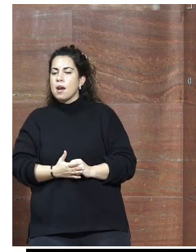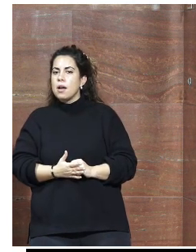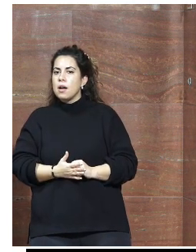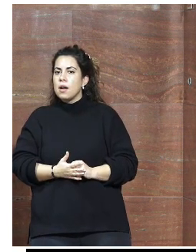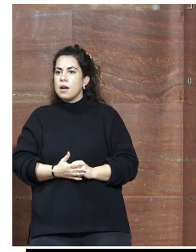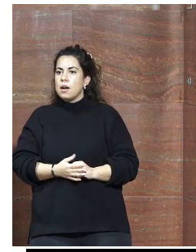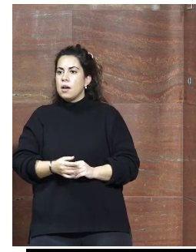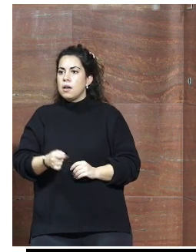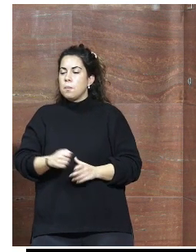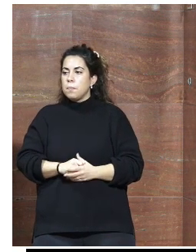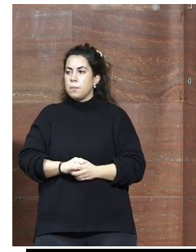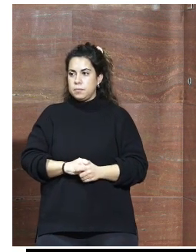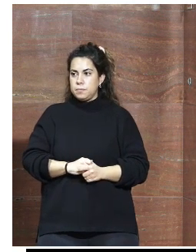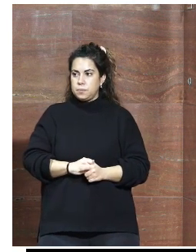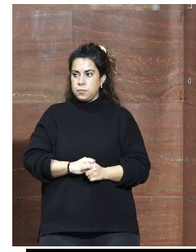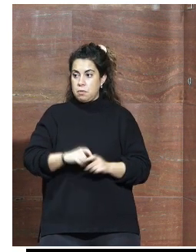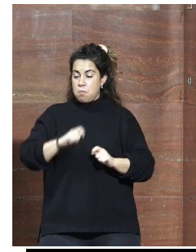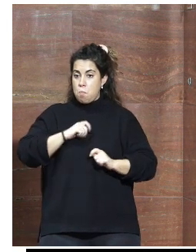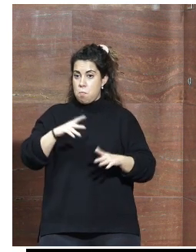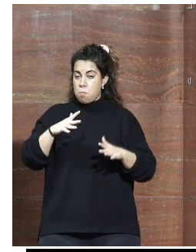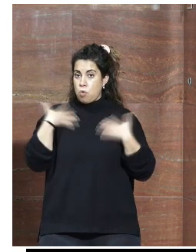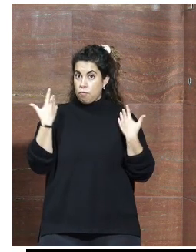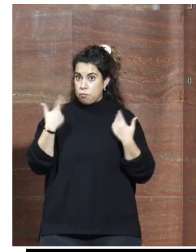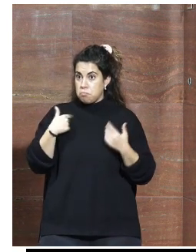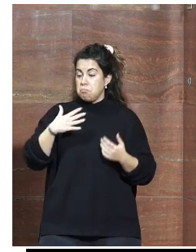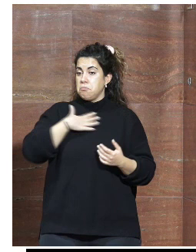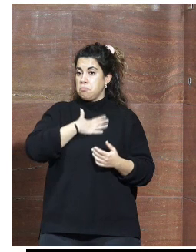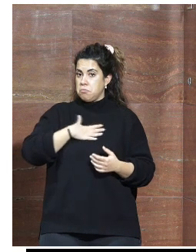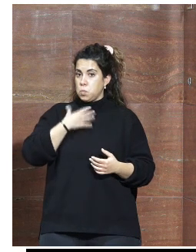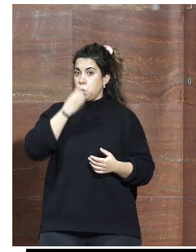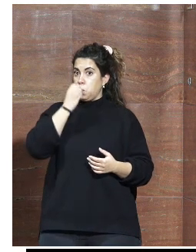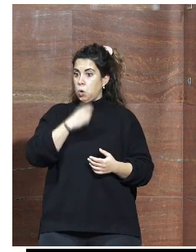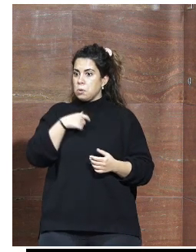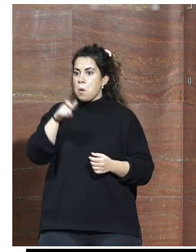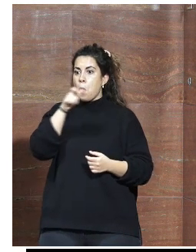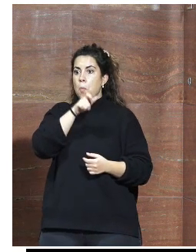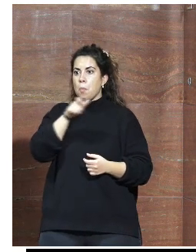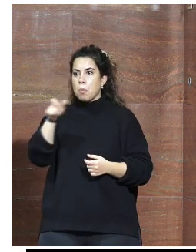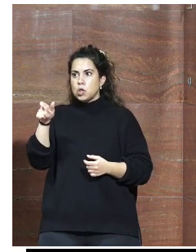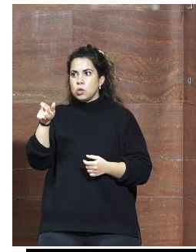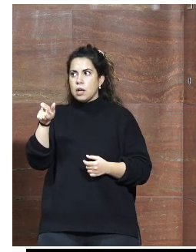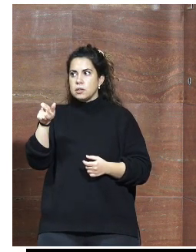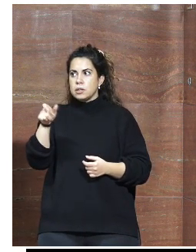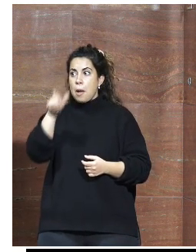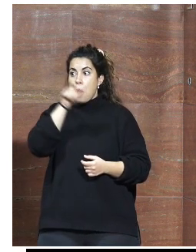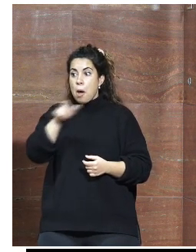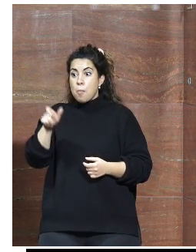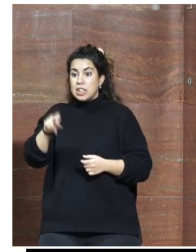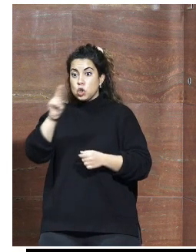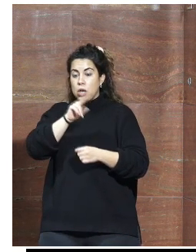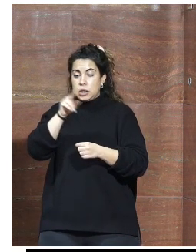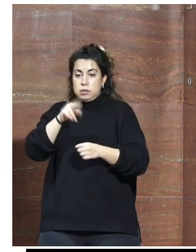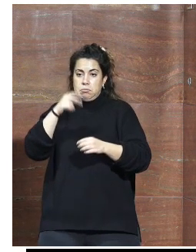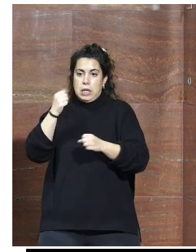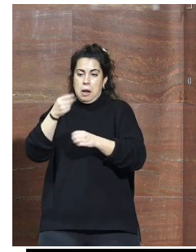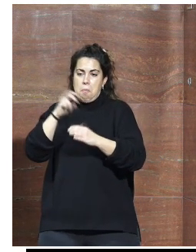para mi gran sorpresa y satisfacción, había personas del sistema, o sea, personas de Metro que estaban allí